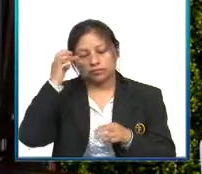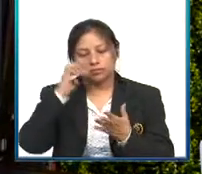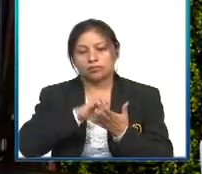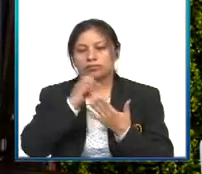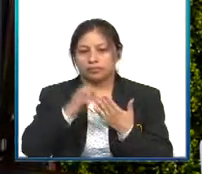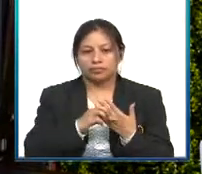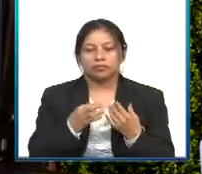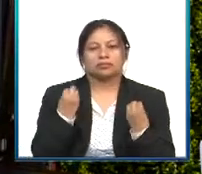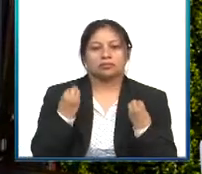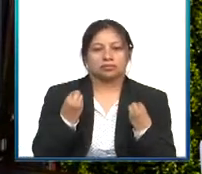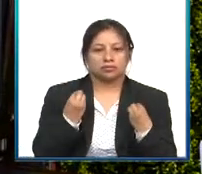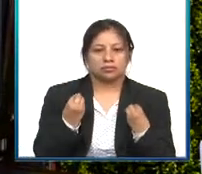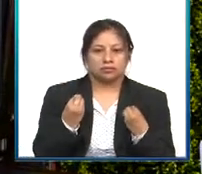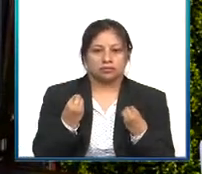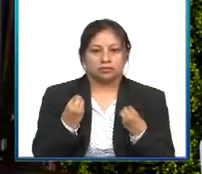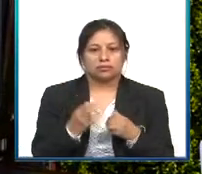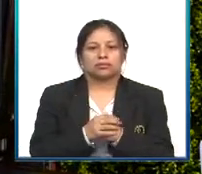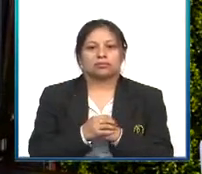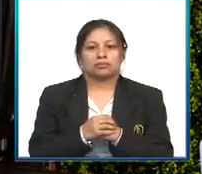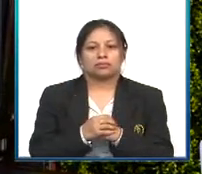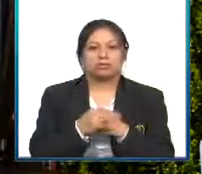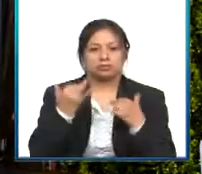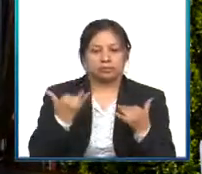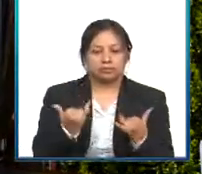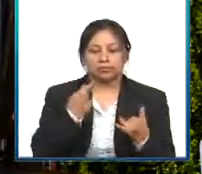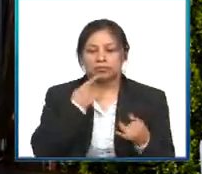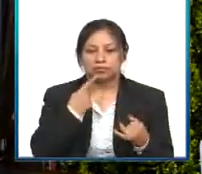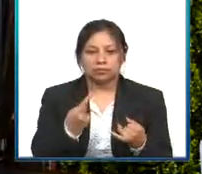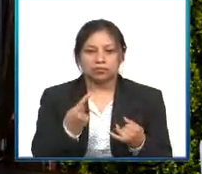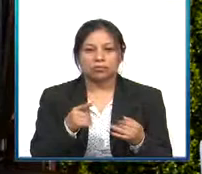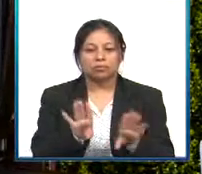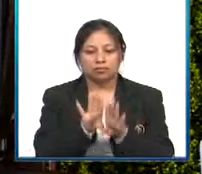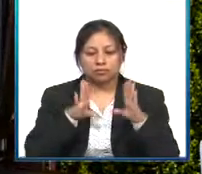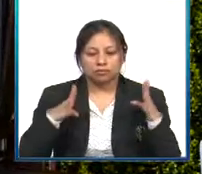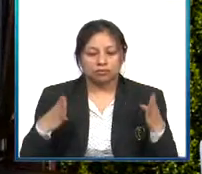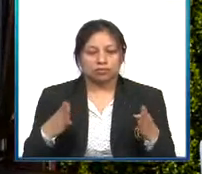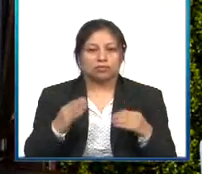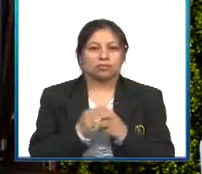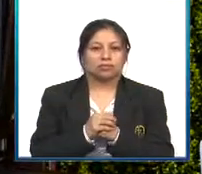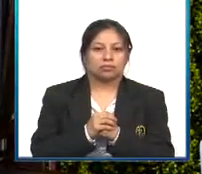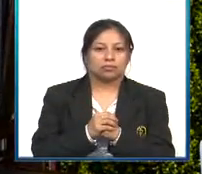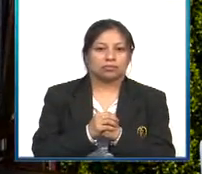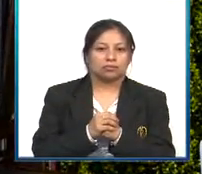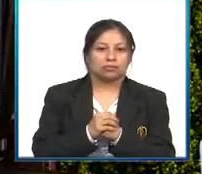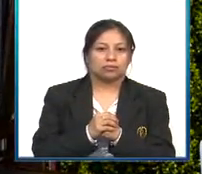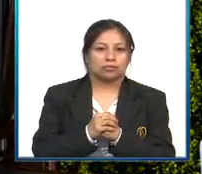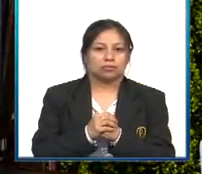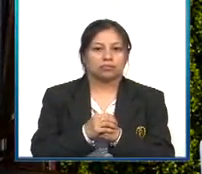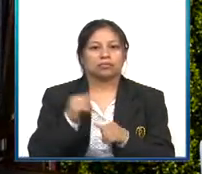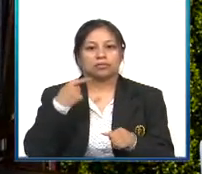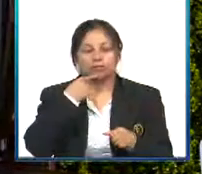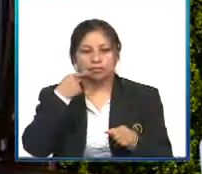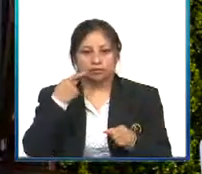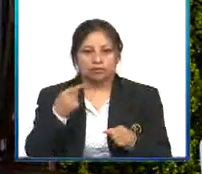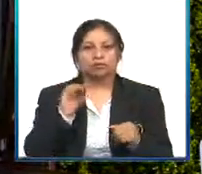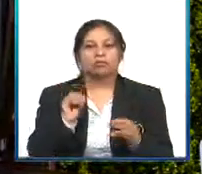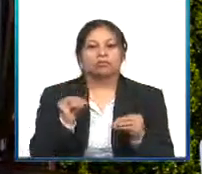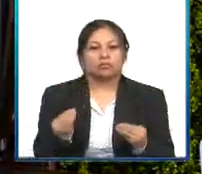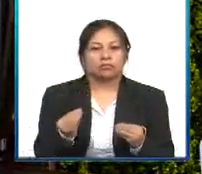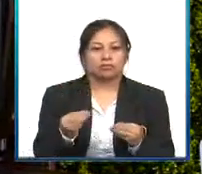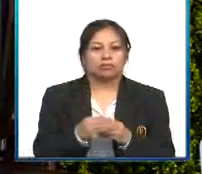programado durante este año, pero ya ha anunciado que entre abril y mayo del 2021 inicia operaciones. Y